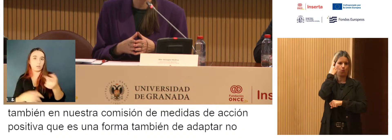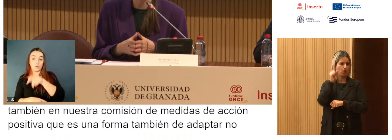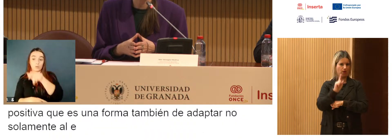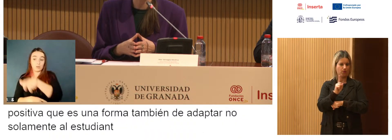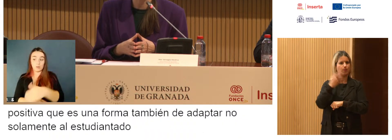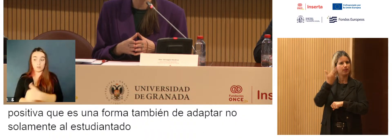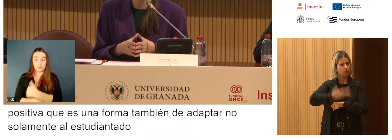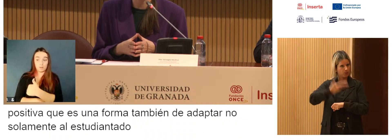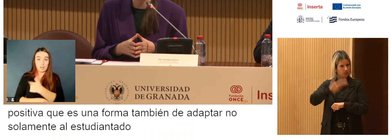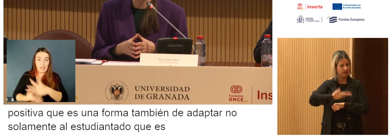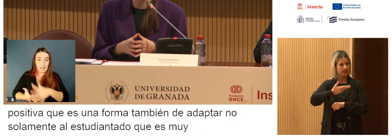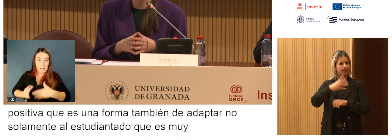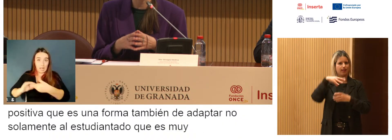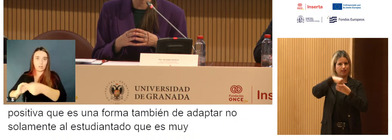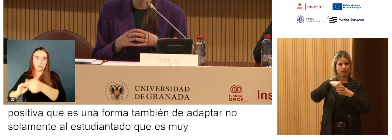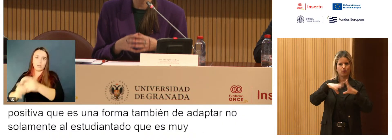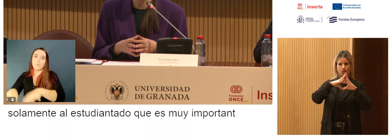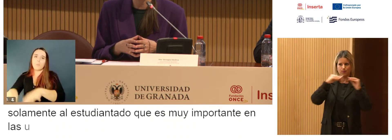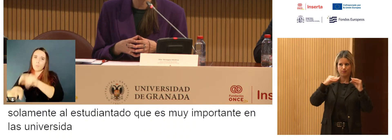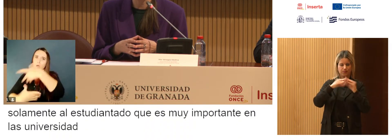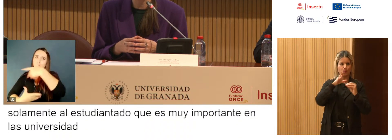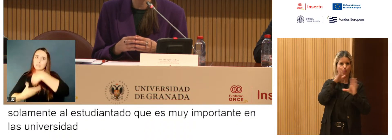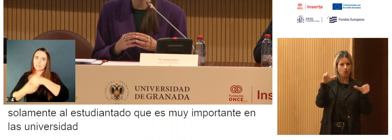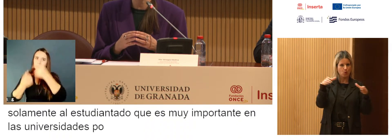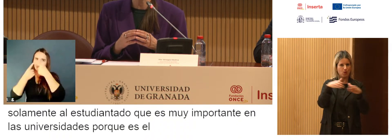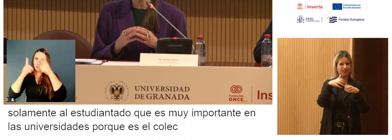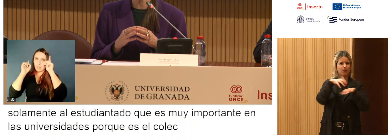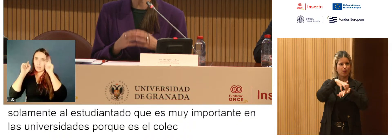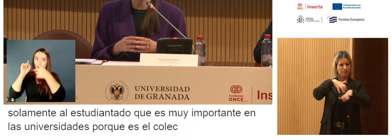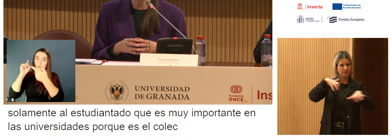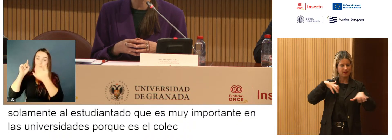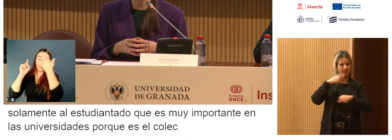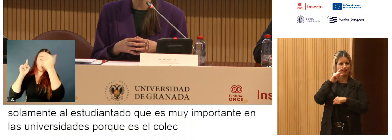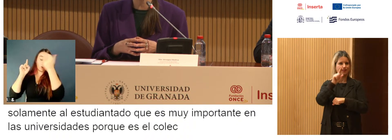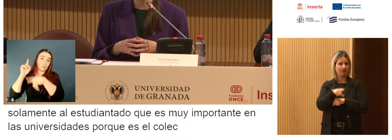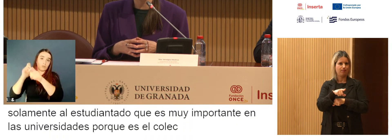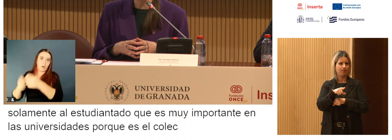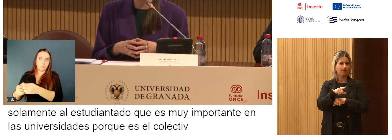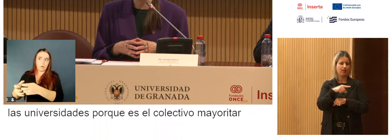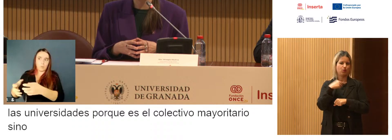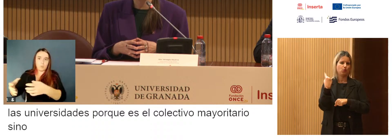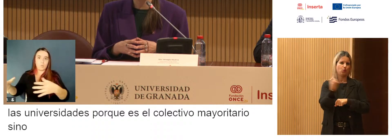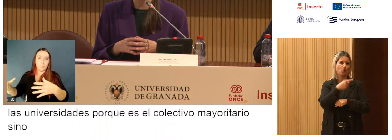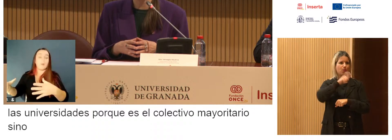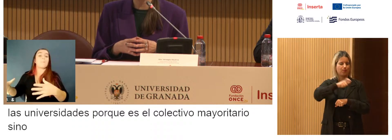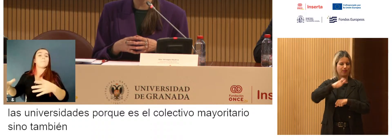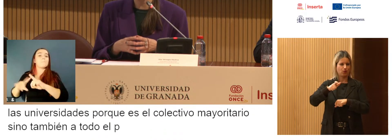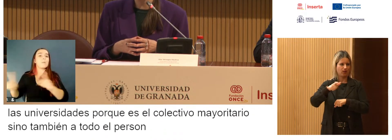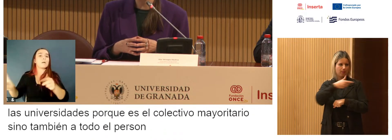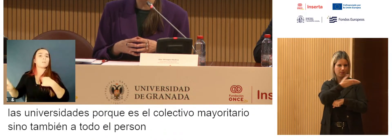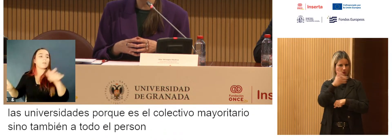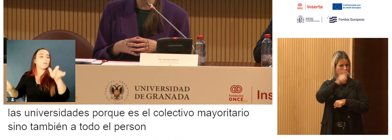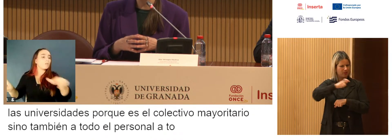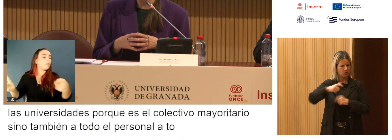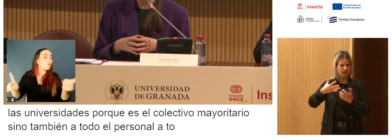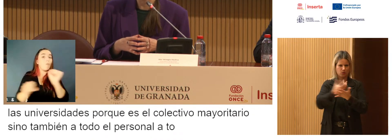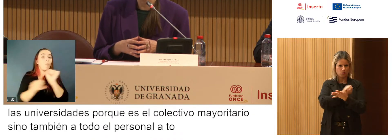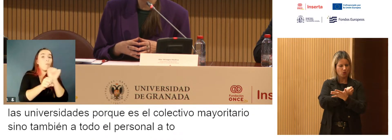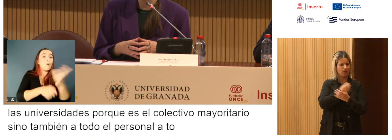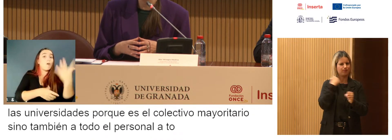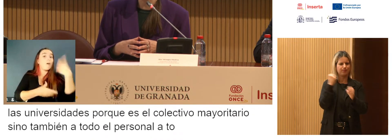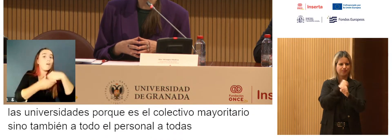muy importante en las universidades porque es el colectivo mayoritario, sino también a todo el personal, a todas las personas